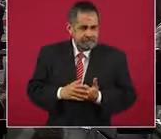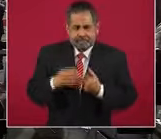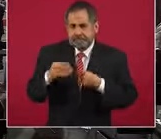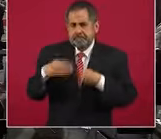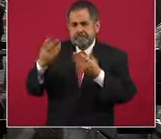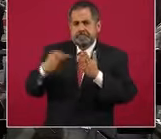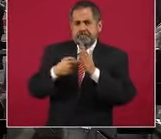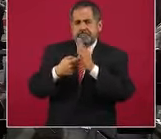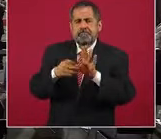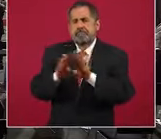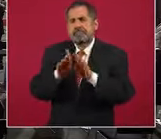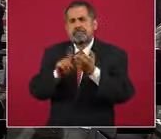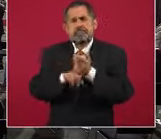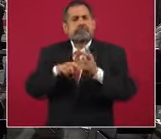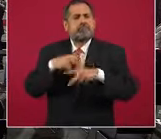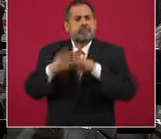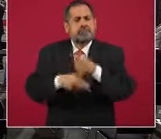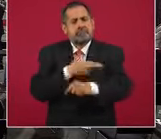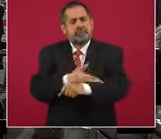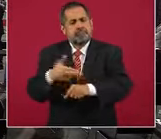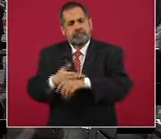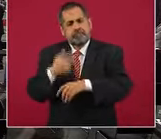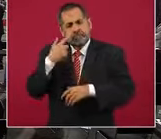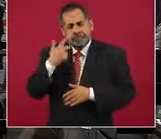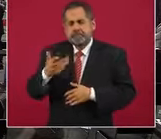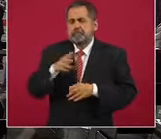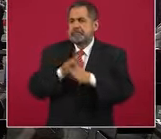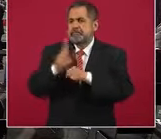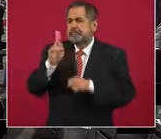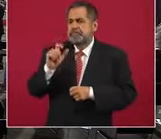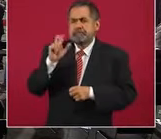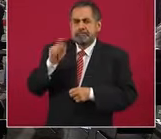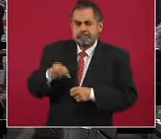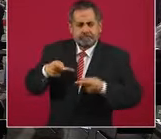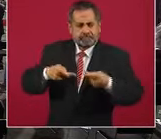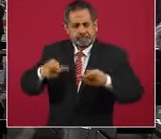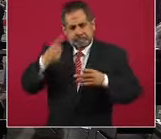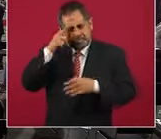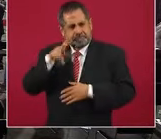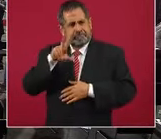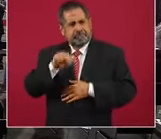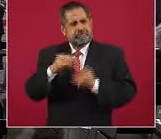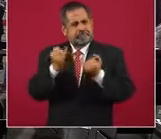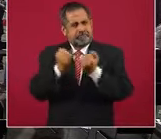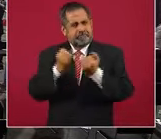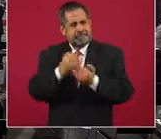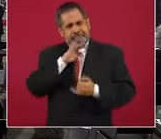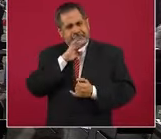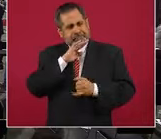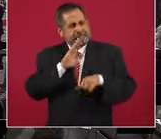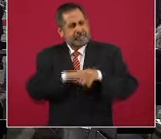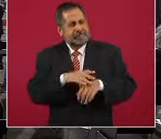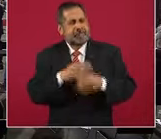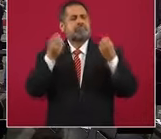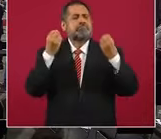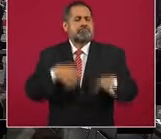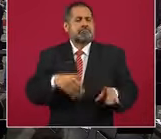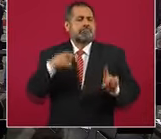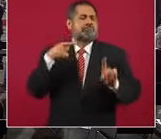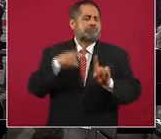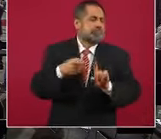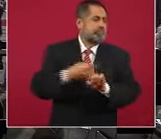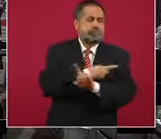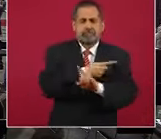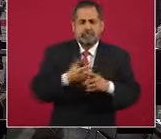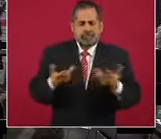indicando, presidente, ¿qué va a hacer su gobierno? ¿Cuál es la estrategia para que no se envicie la entrega directa de recursos a los beneficiarios